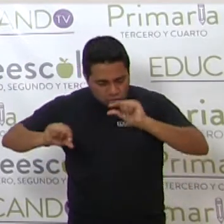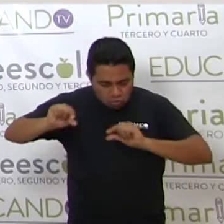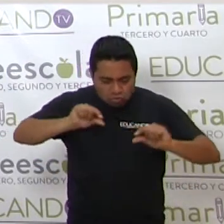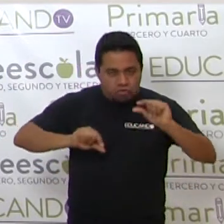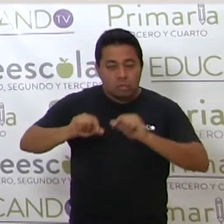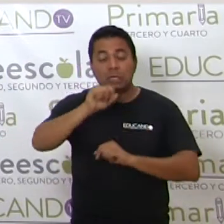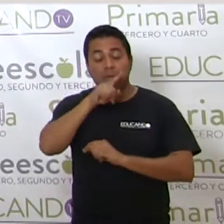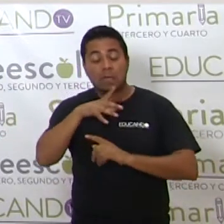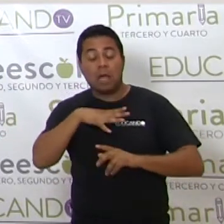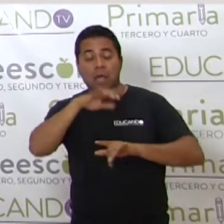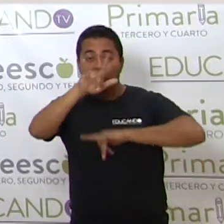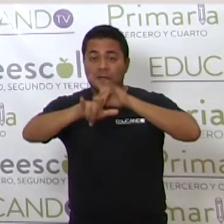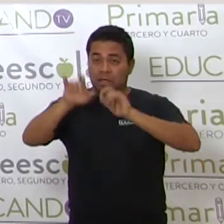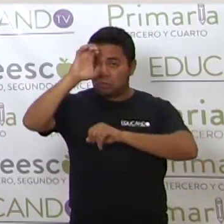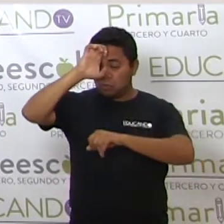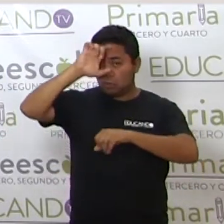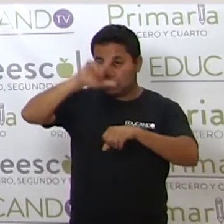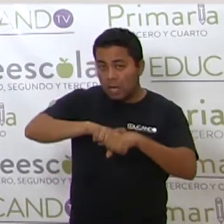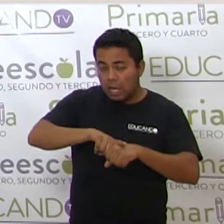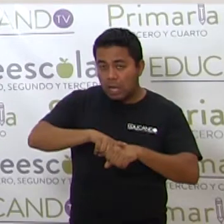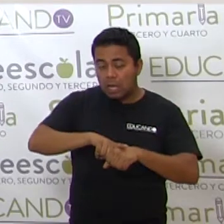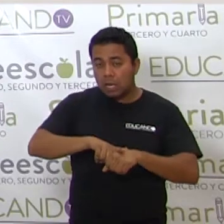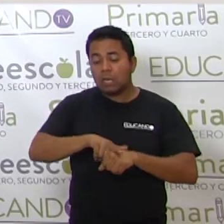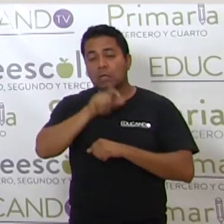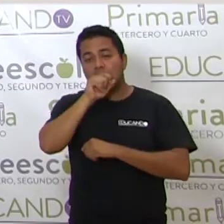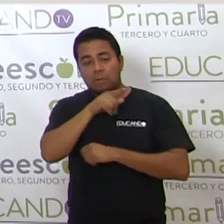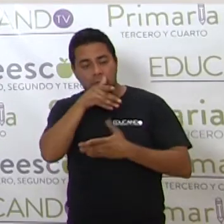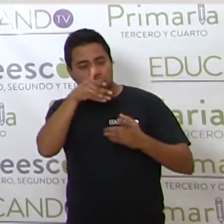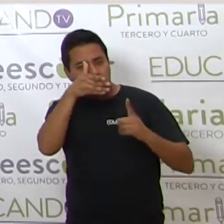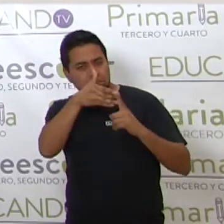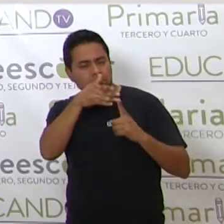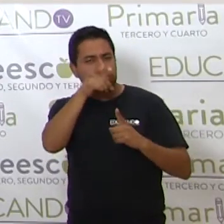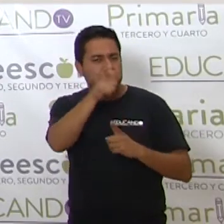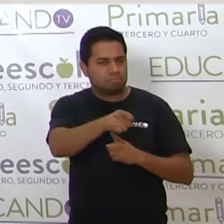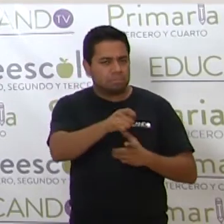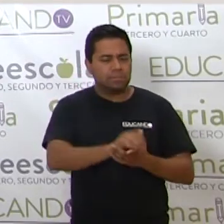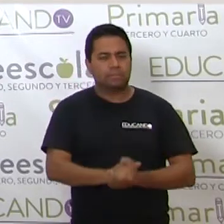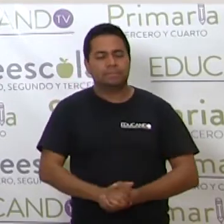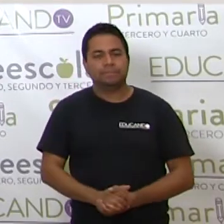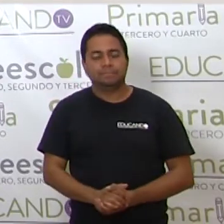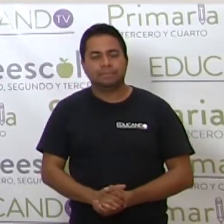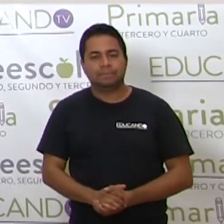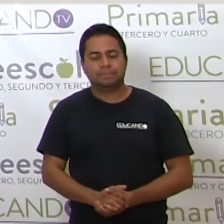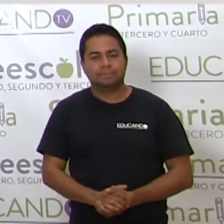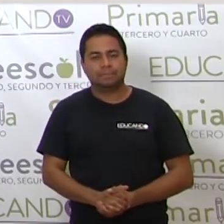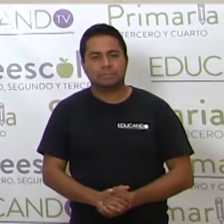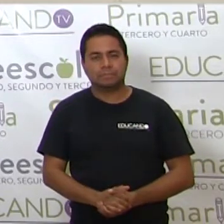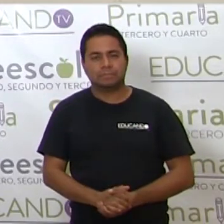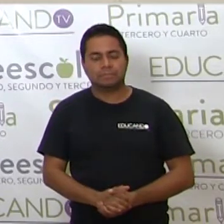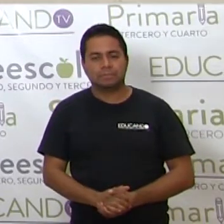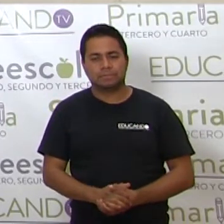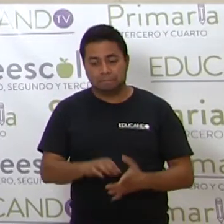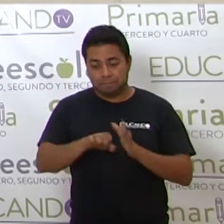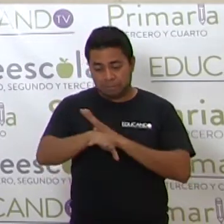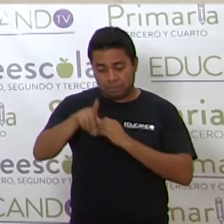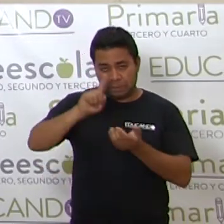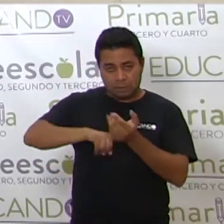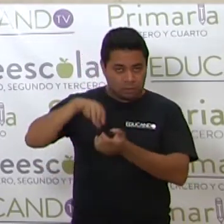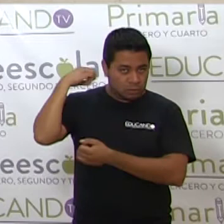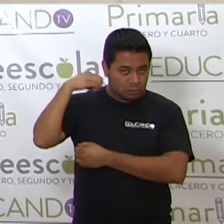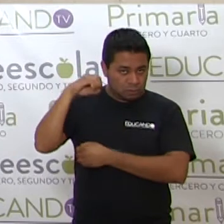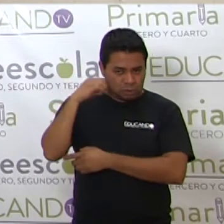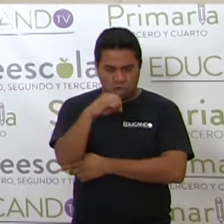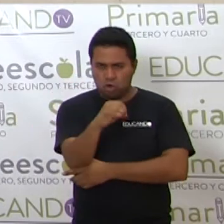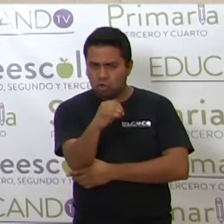culturales las ferias culturales las podemos encontrar por ejemplo en oaxaca creo que se hace